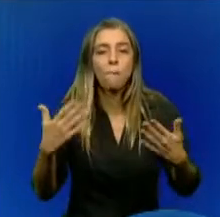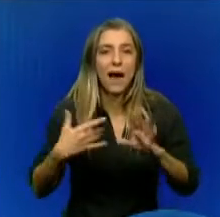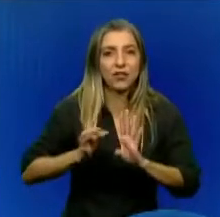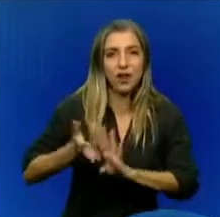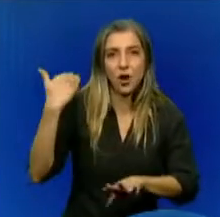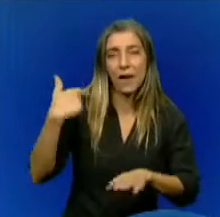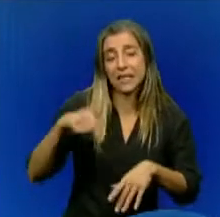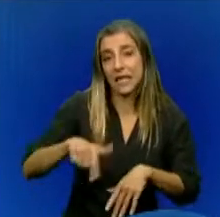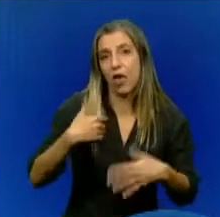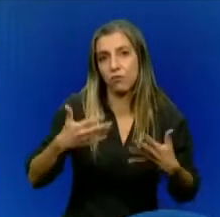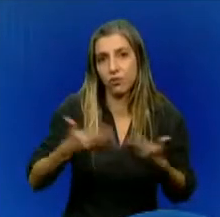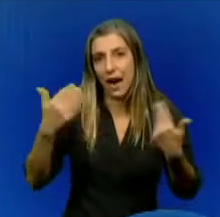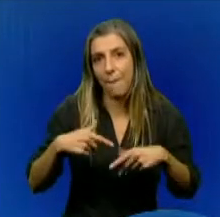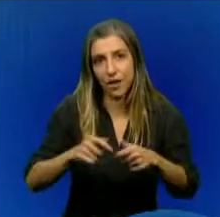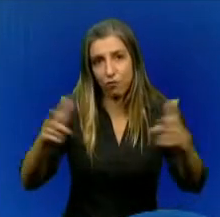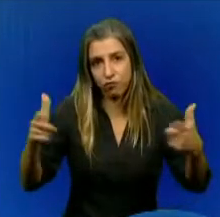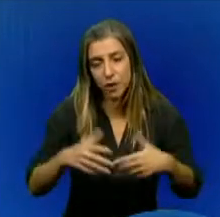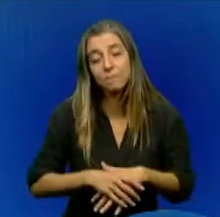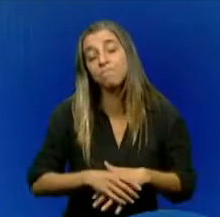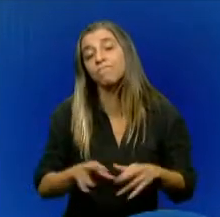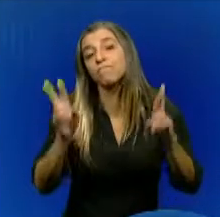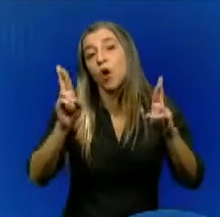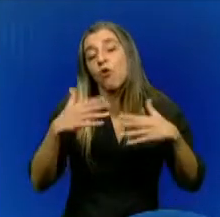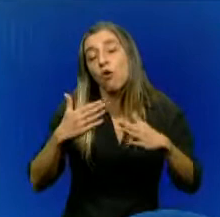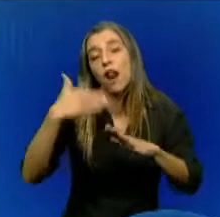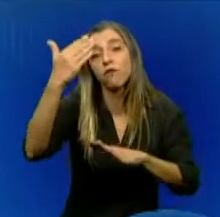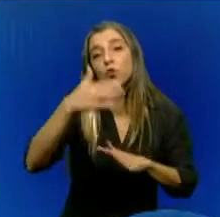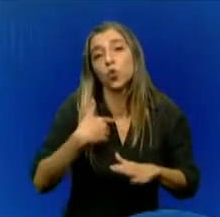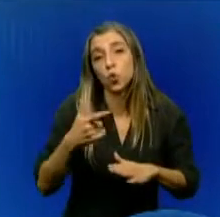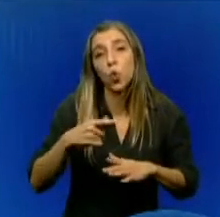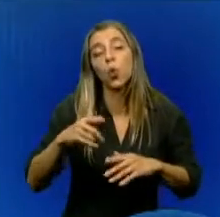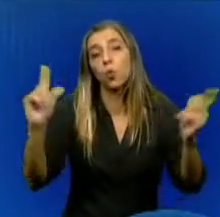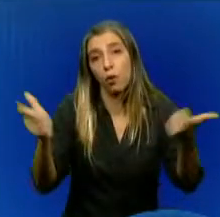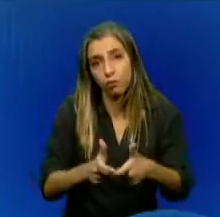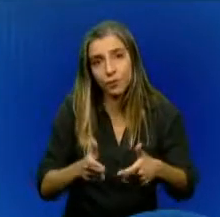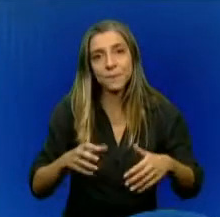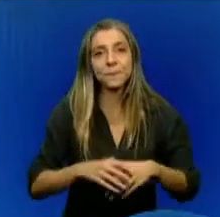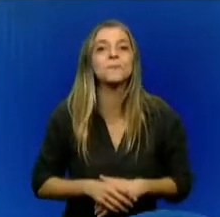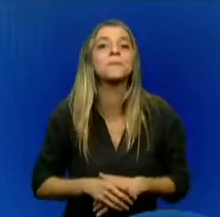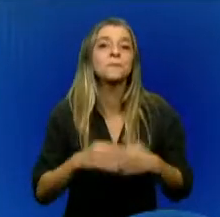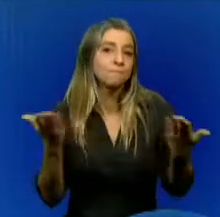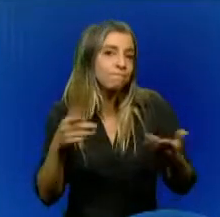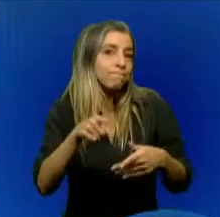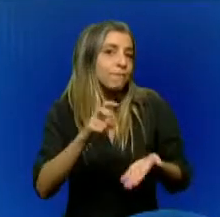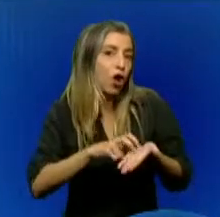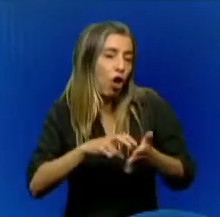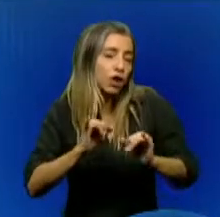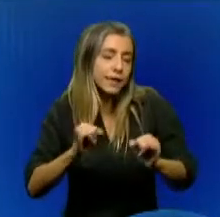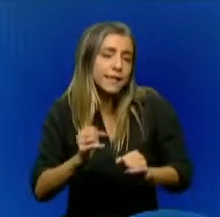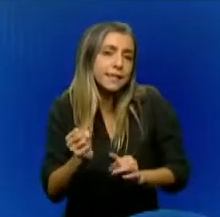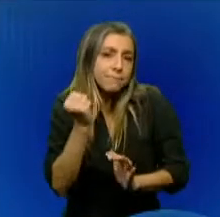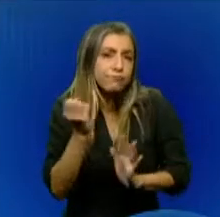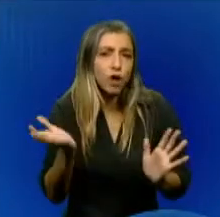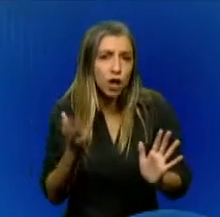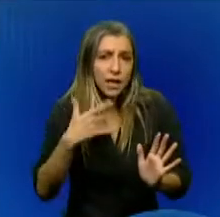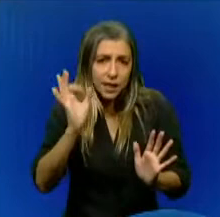seguramente estaremos saliendo ya y con mucha más gente vacunada. Son buenas noticias. Consensos en épocas de